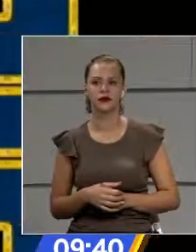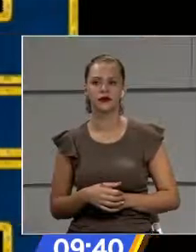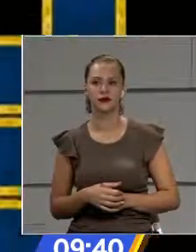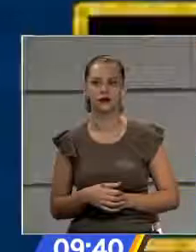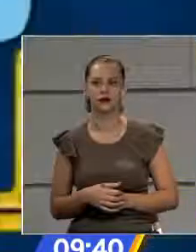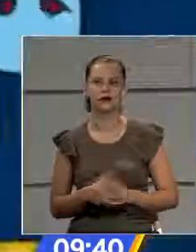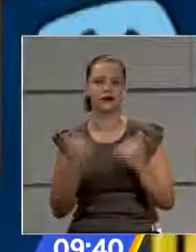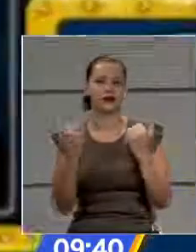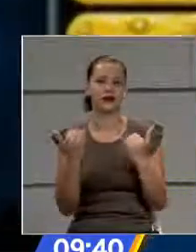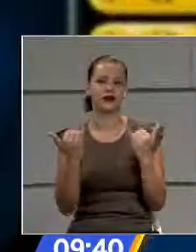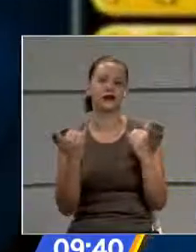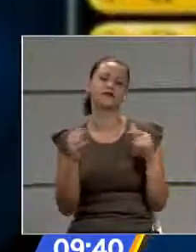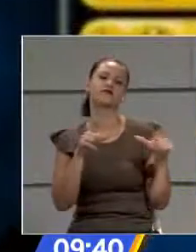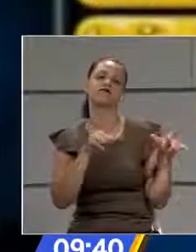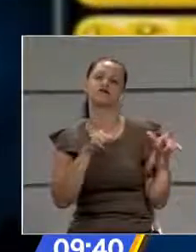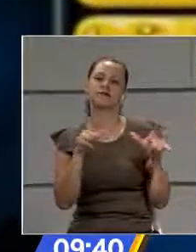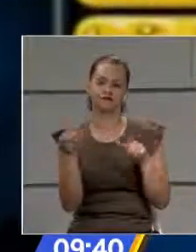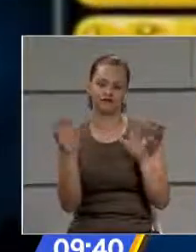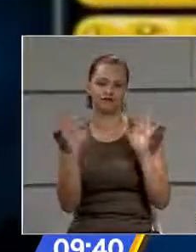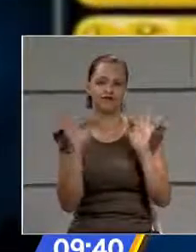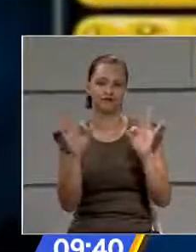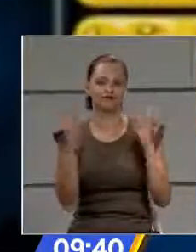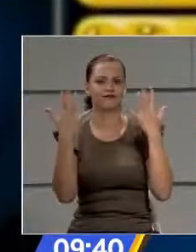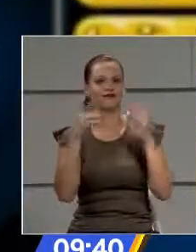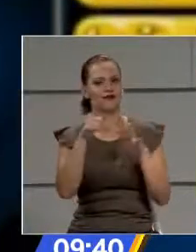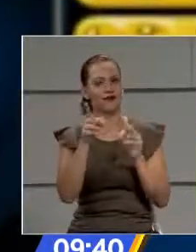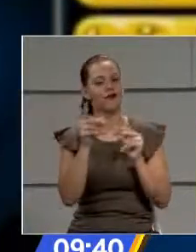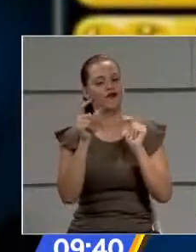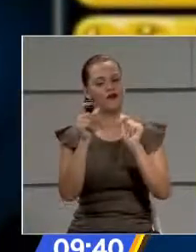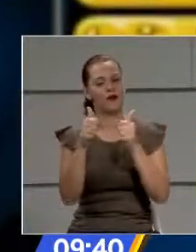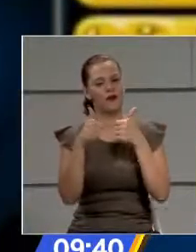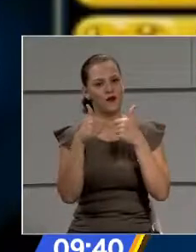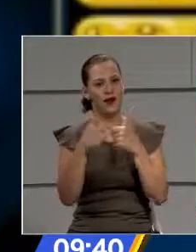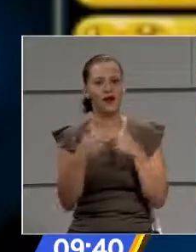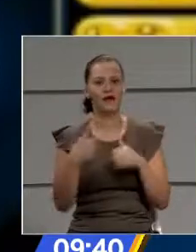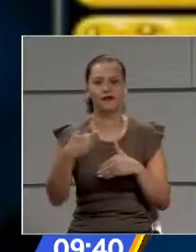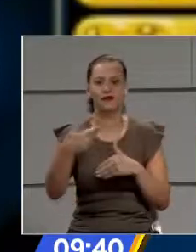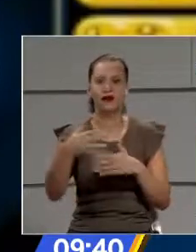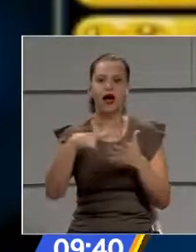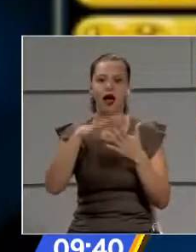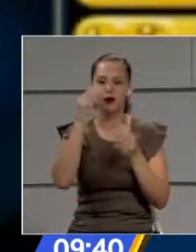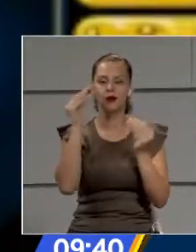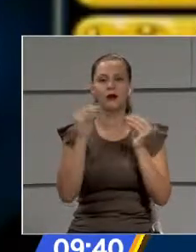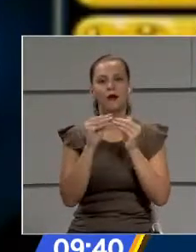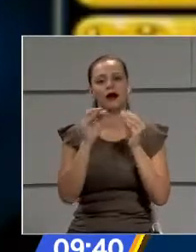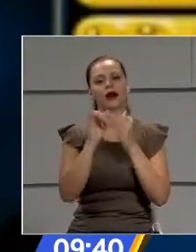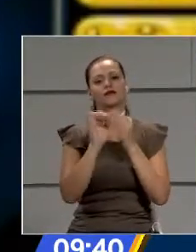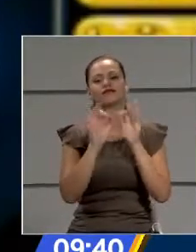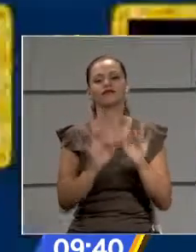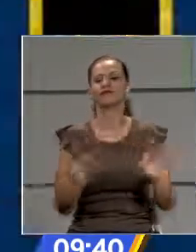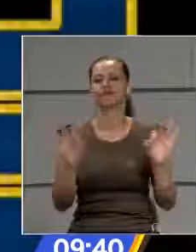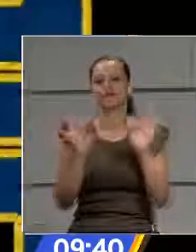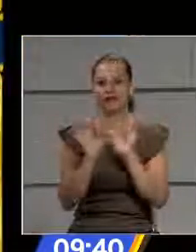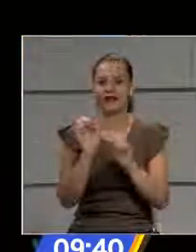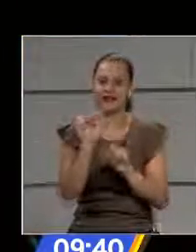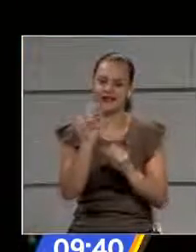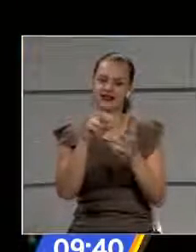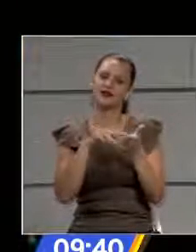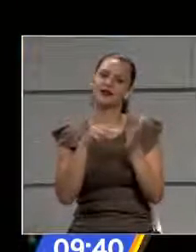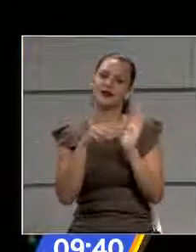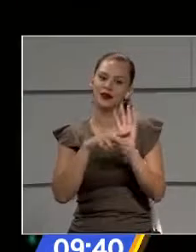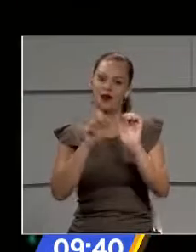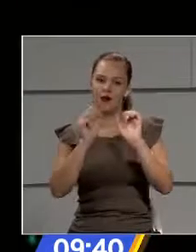¡Ya! ¡Listos! ¡Ah, este fue súper rápido! Muy bien, cada vez vamos aprendiendo más. Es lo importante. Súper bien, de eso se trata, de